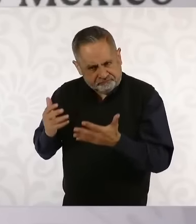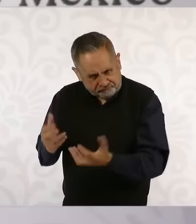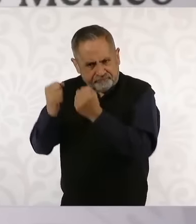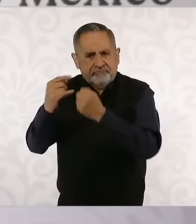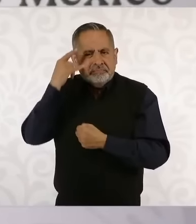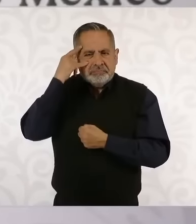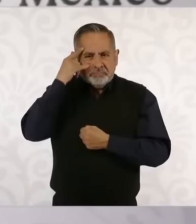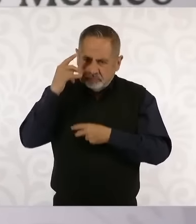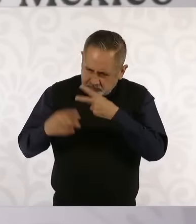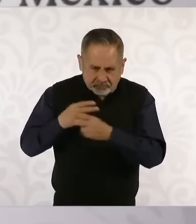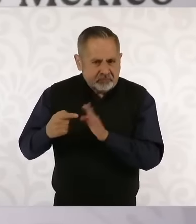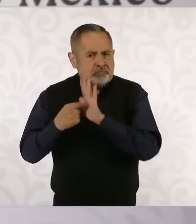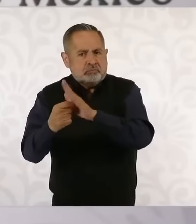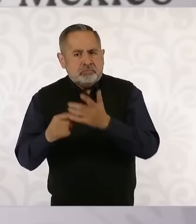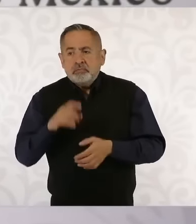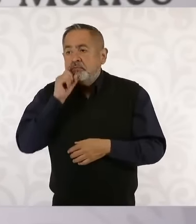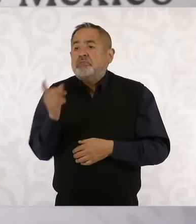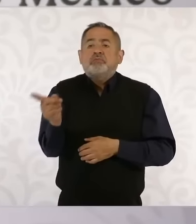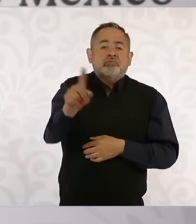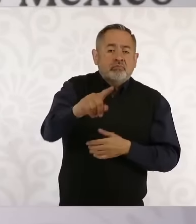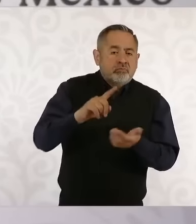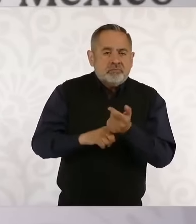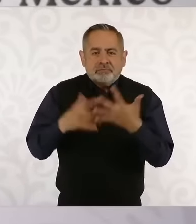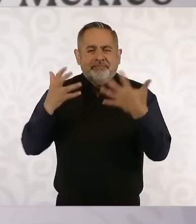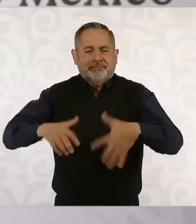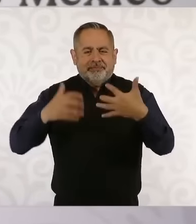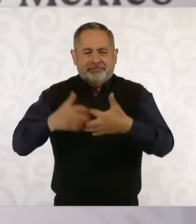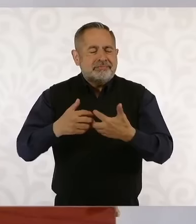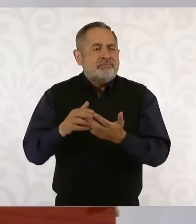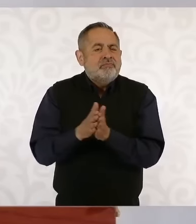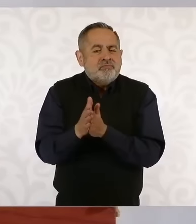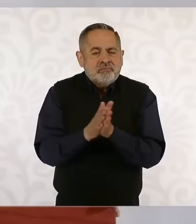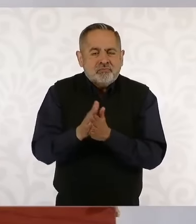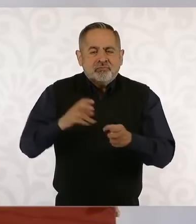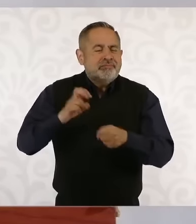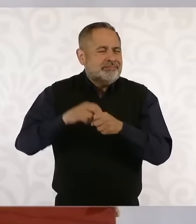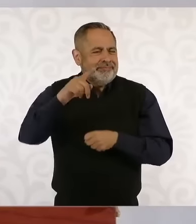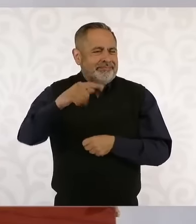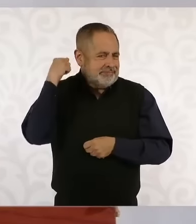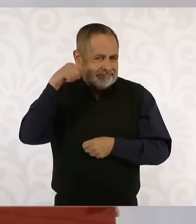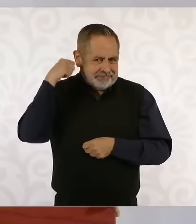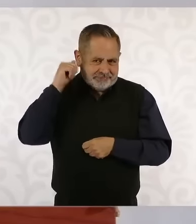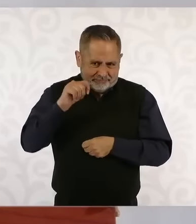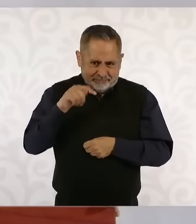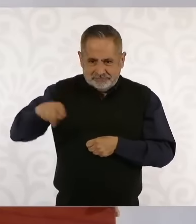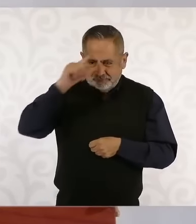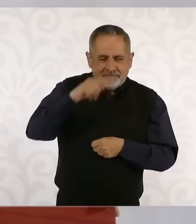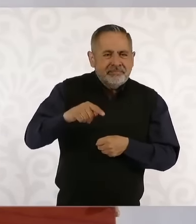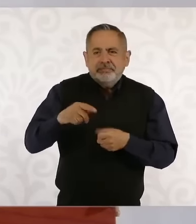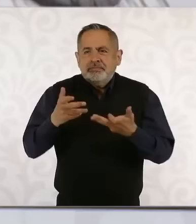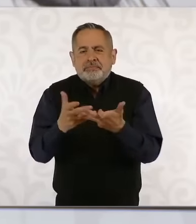a presentar la planta productora de chocolate en Tabasco para apoyar a todos los productores de